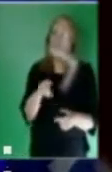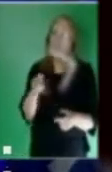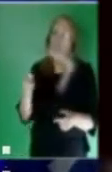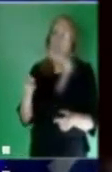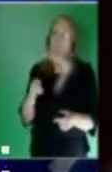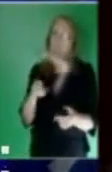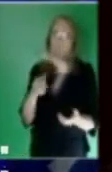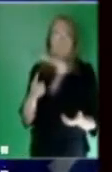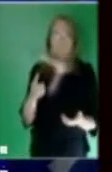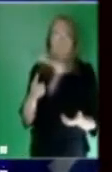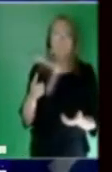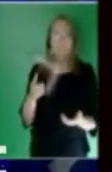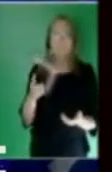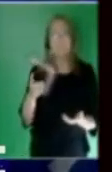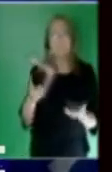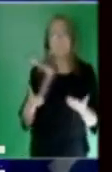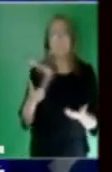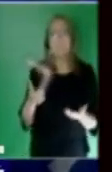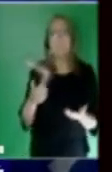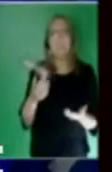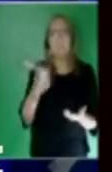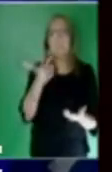que tienen los alemanes?